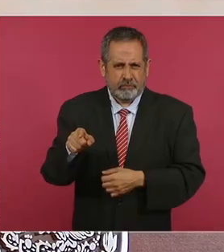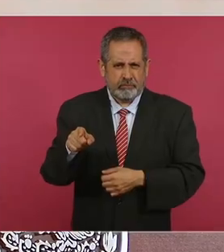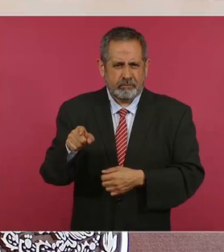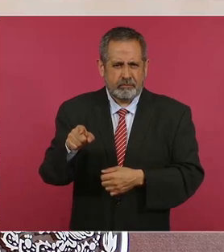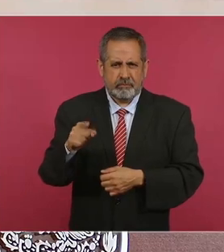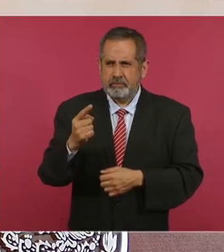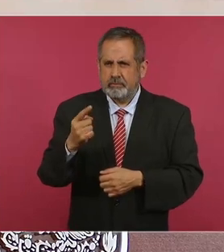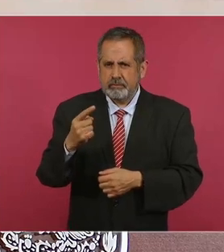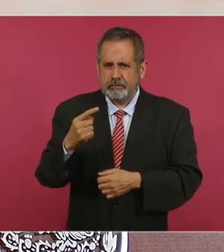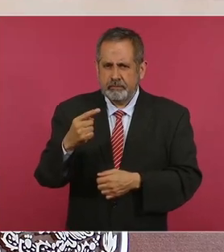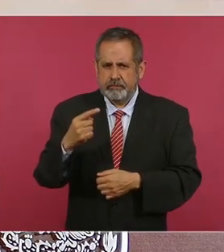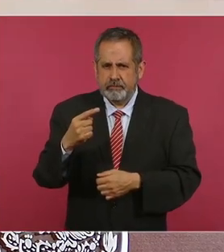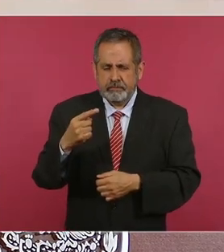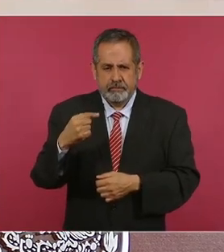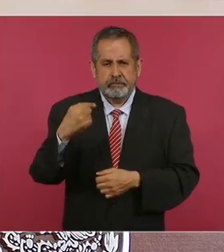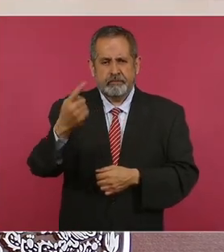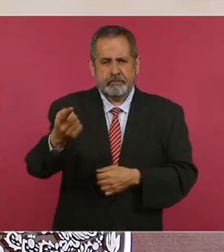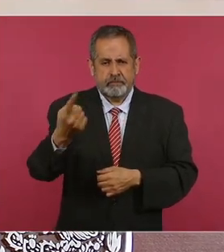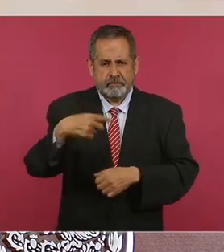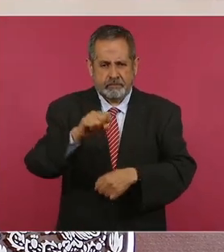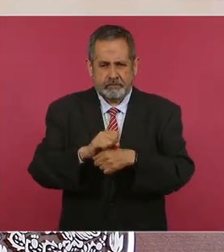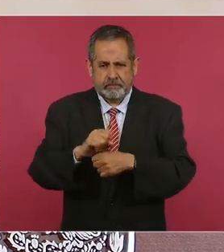la semana próxima,